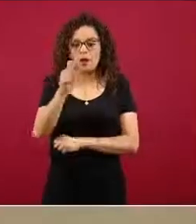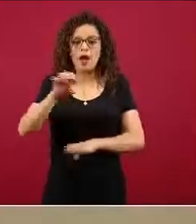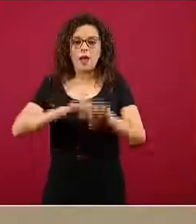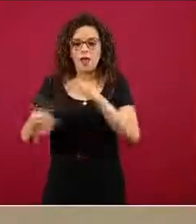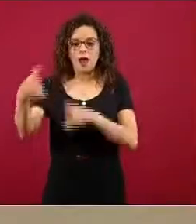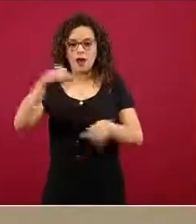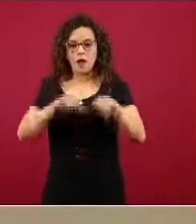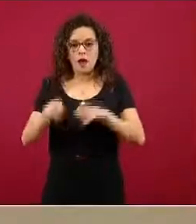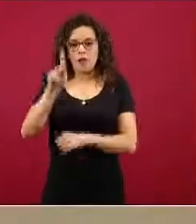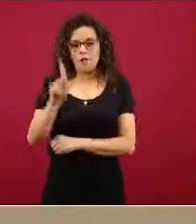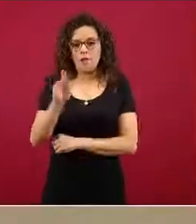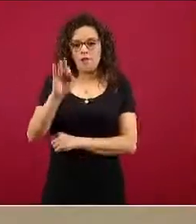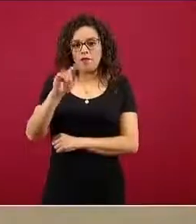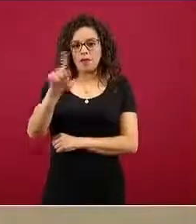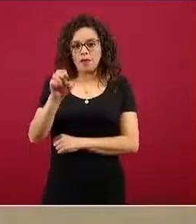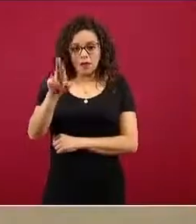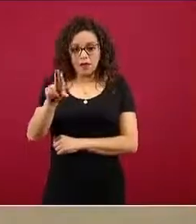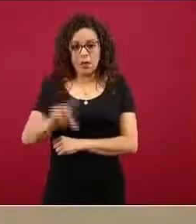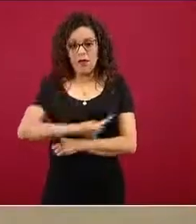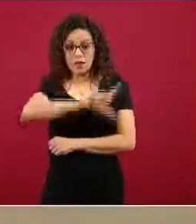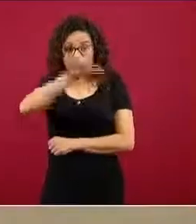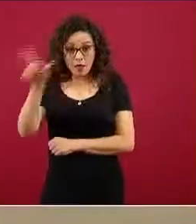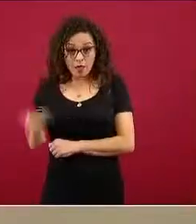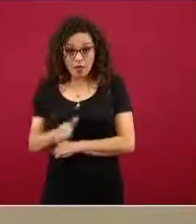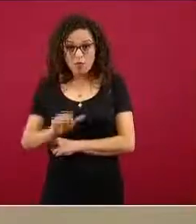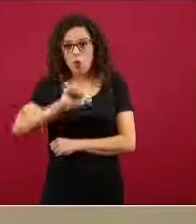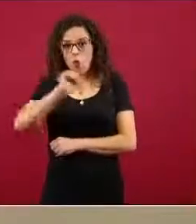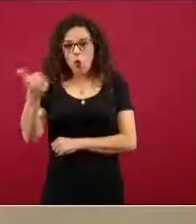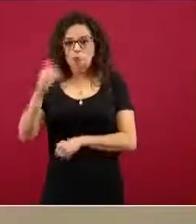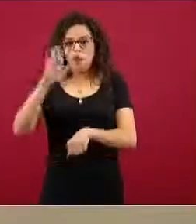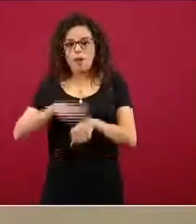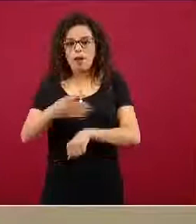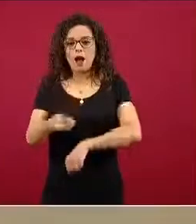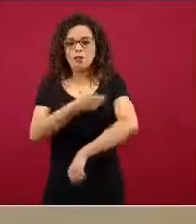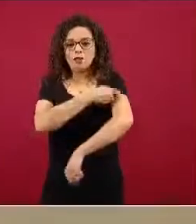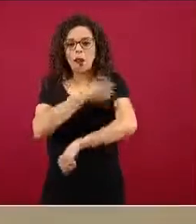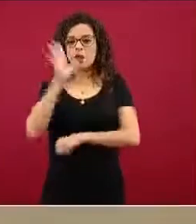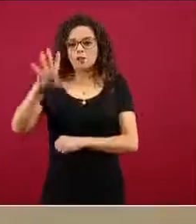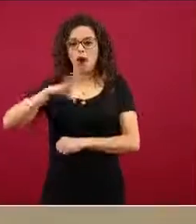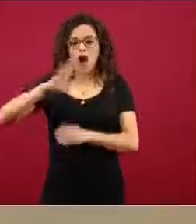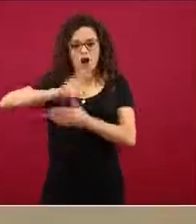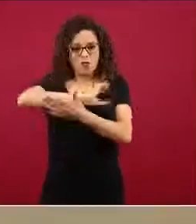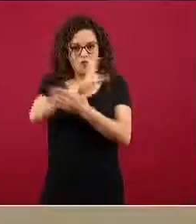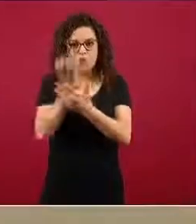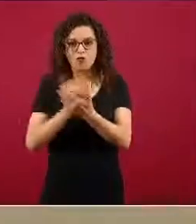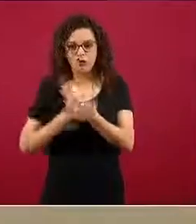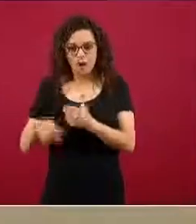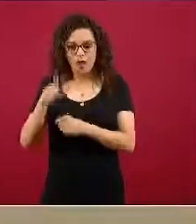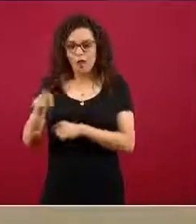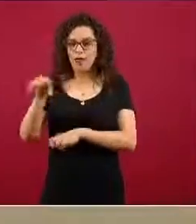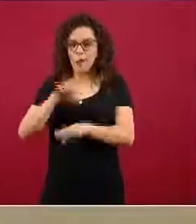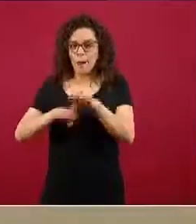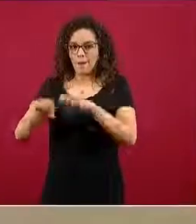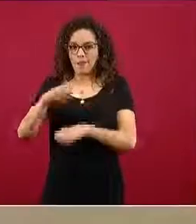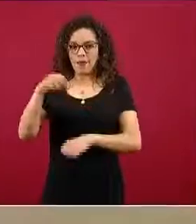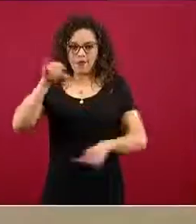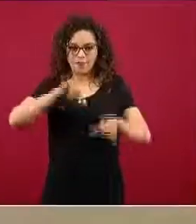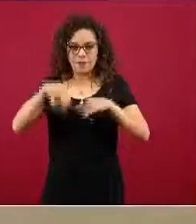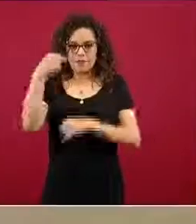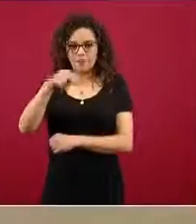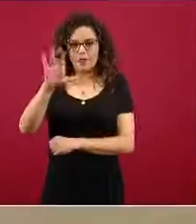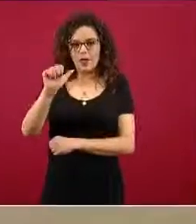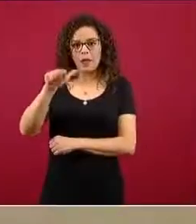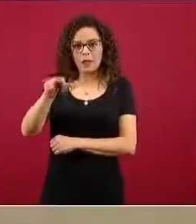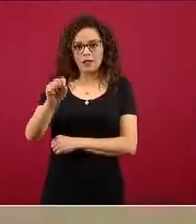y posteriormente se sumarán las otras vacunas con las que se han establecido contratos: la de CanSino, en orden de